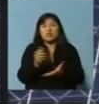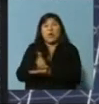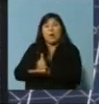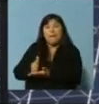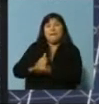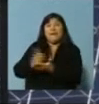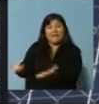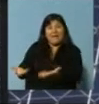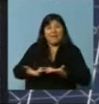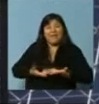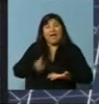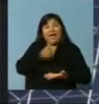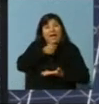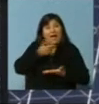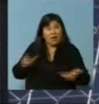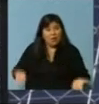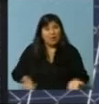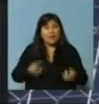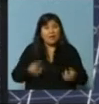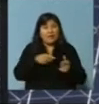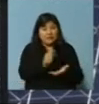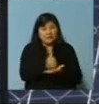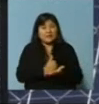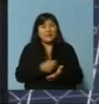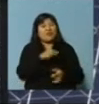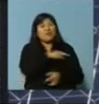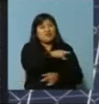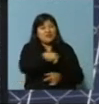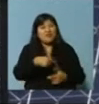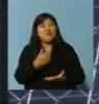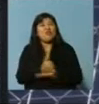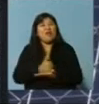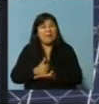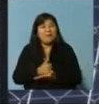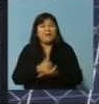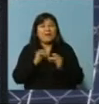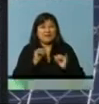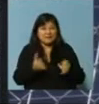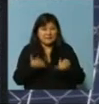esperaban esto. Yo creo que